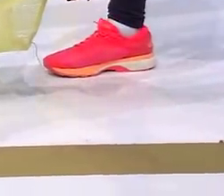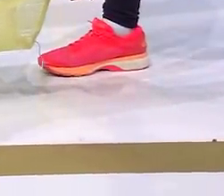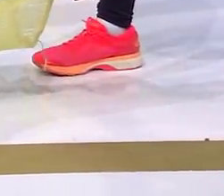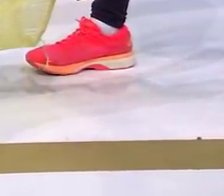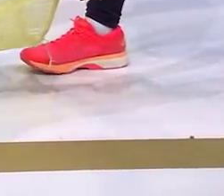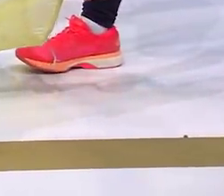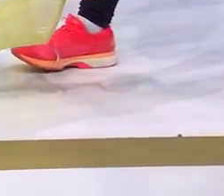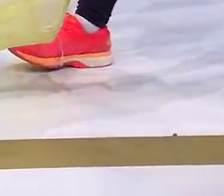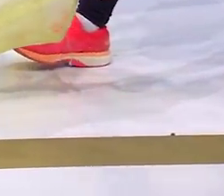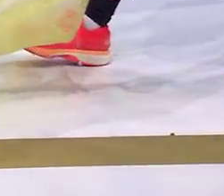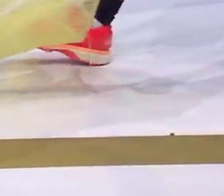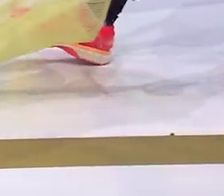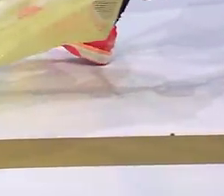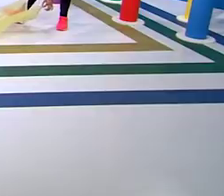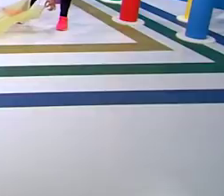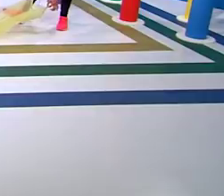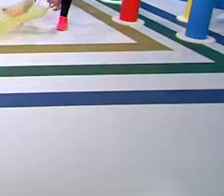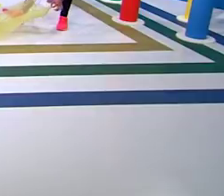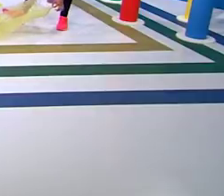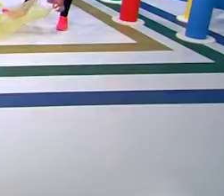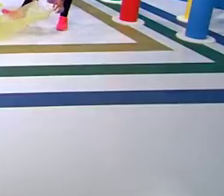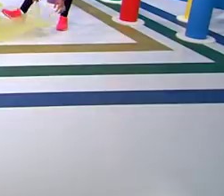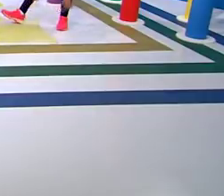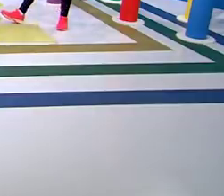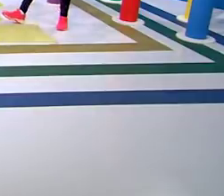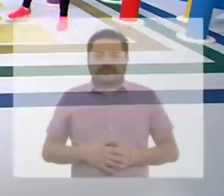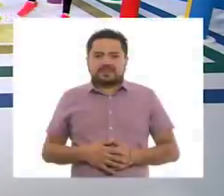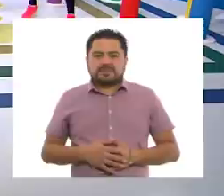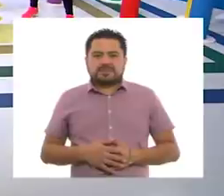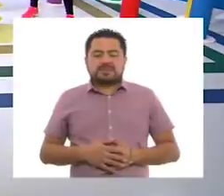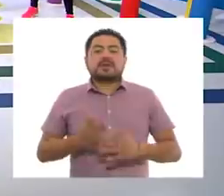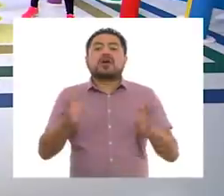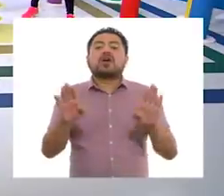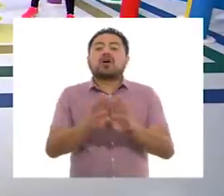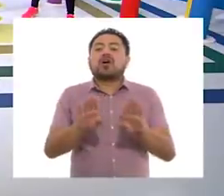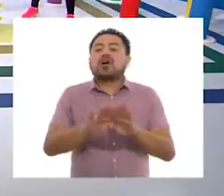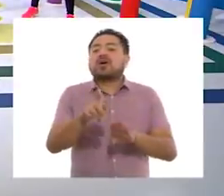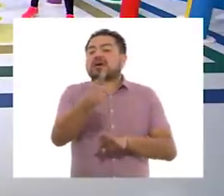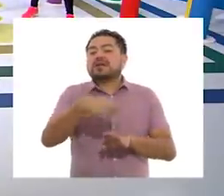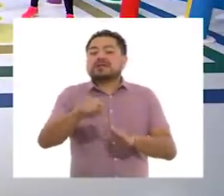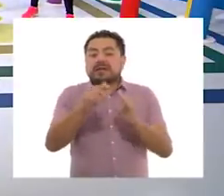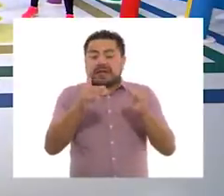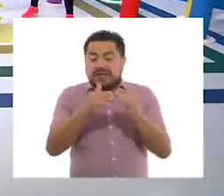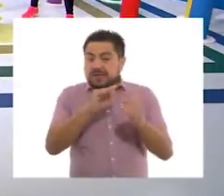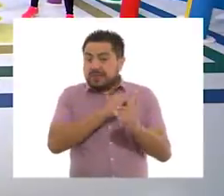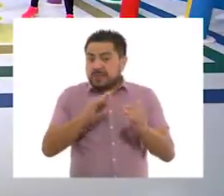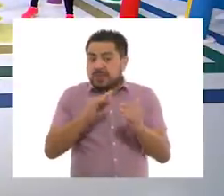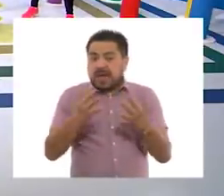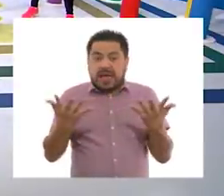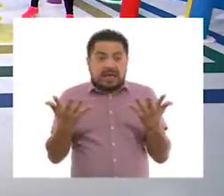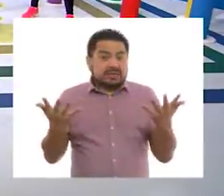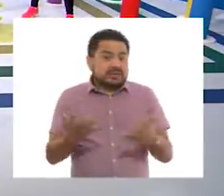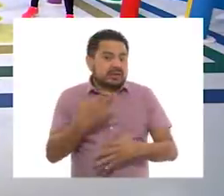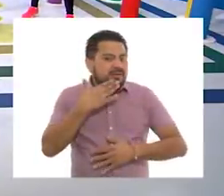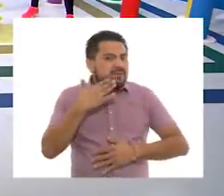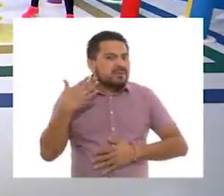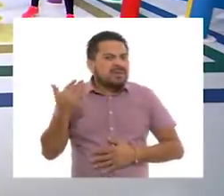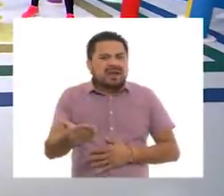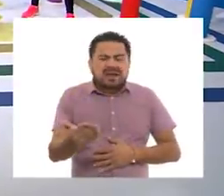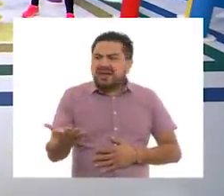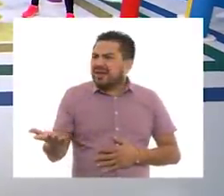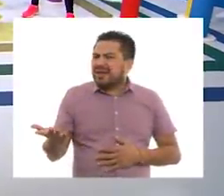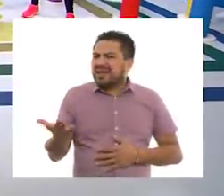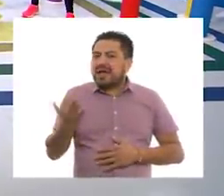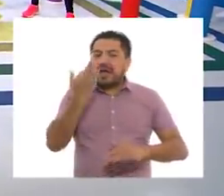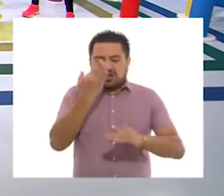5, 4, 3, 2, 1. ¡Lo logramos! ¿Cómo les fue a ustedes ahí en casita? ¿Lo lograron? Muy bien.